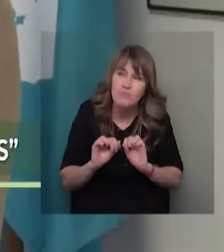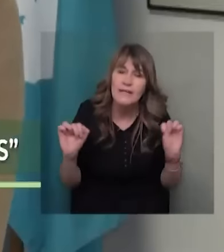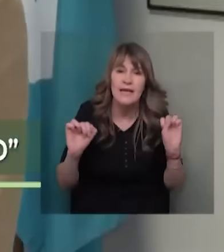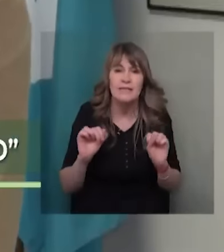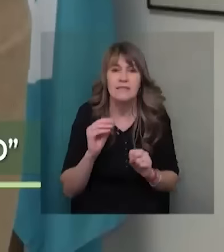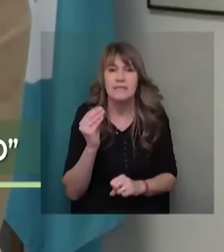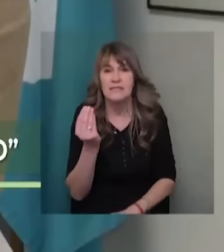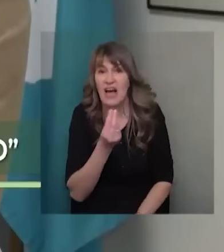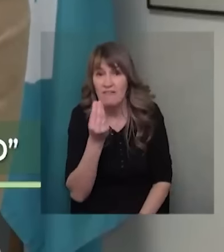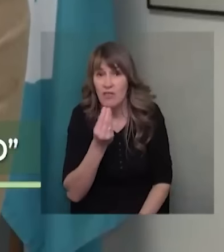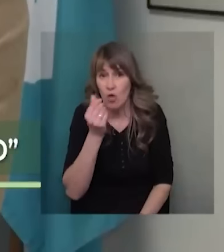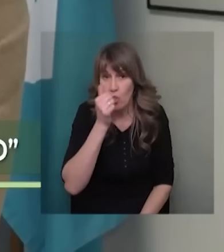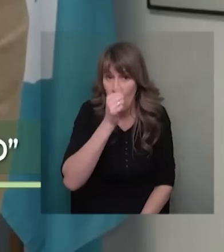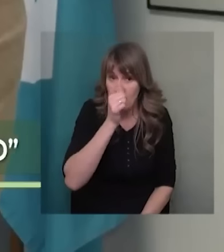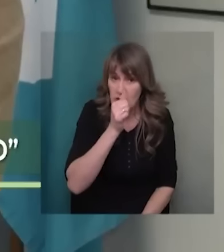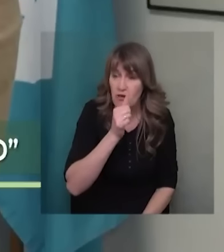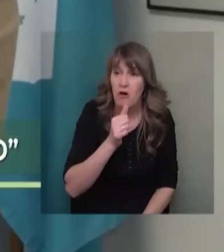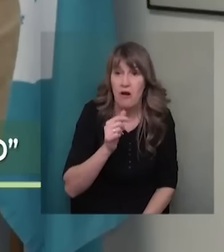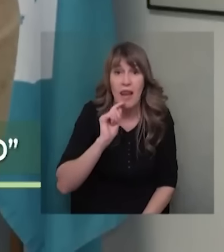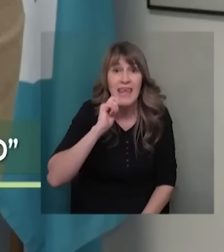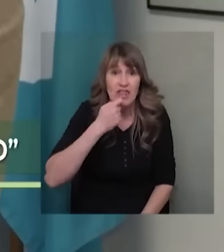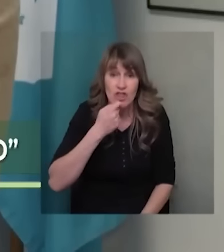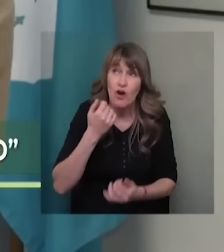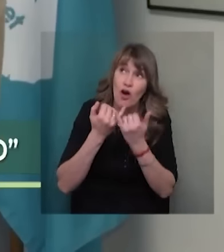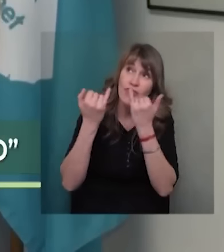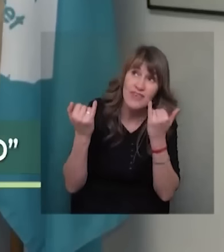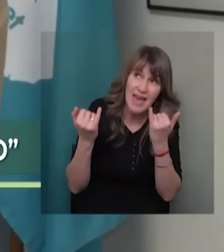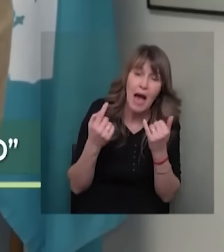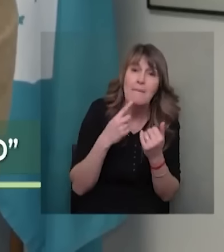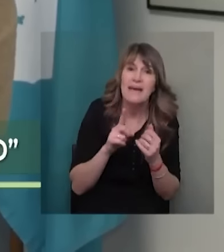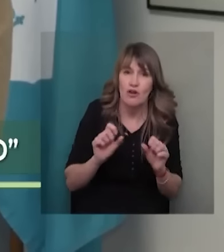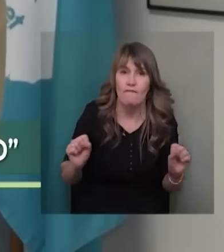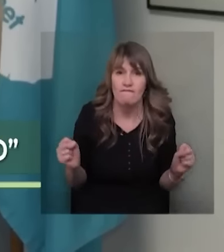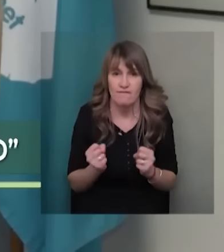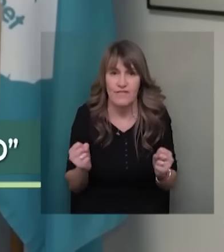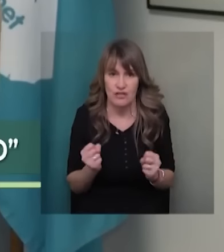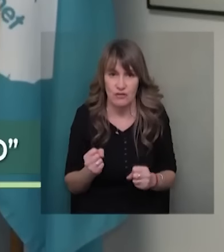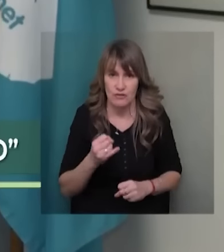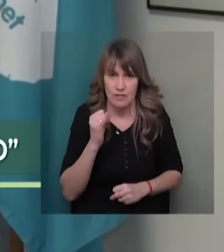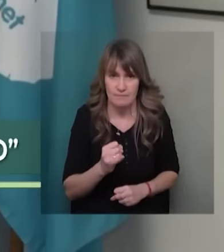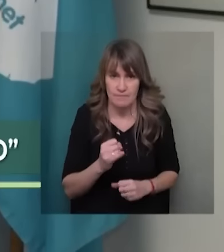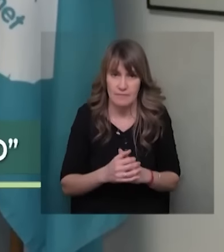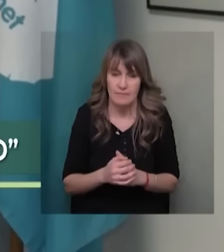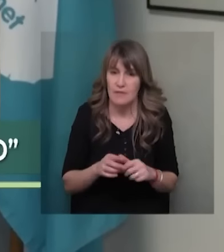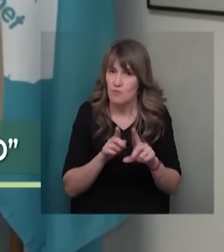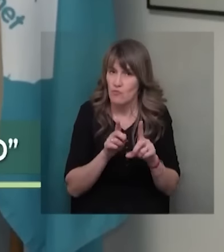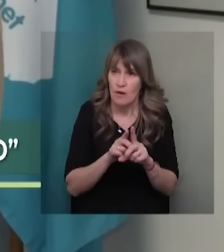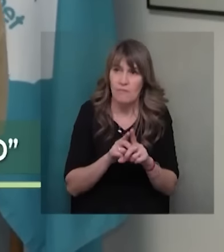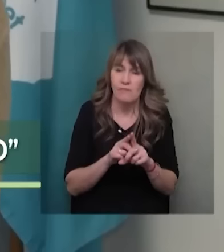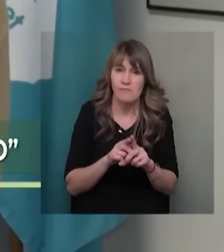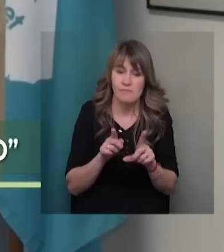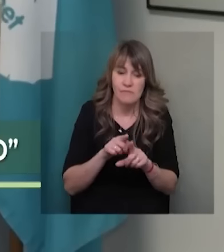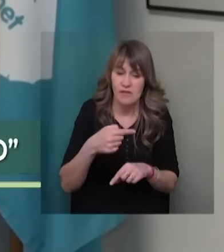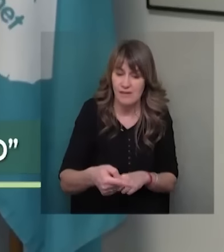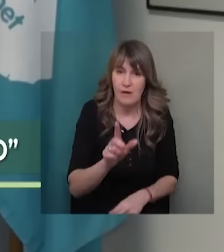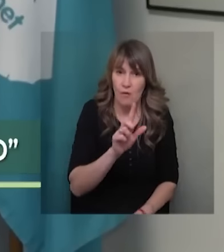semana tanto sábado como domingo vamos a tener tiempo Bueno pero frío bastante frío con yo diría temperaturas similares que vamos a tener este próximo